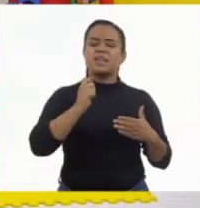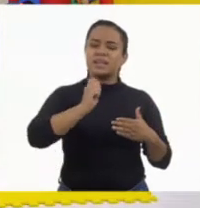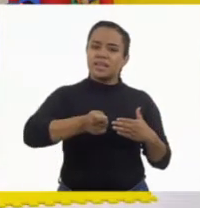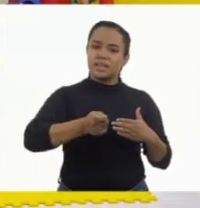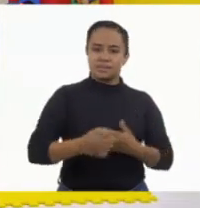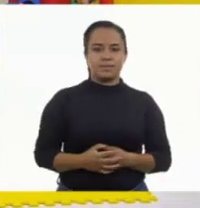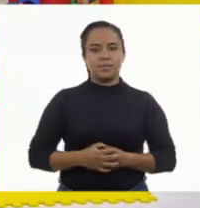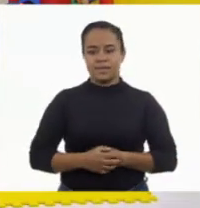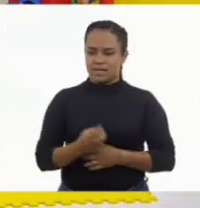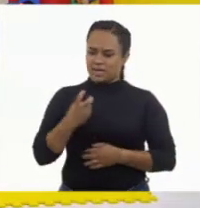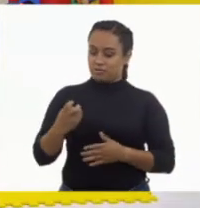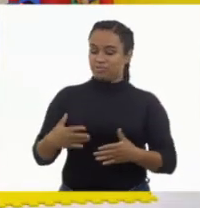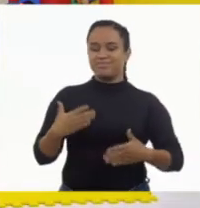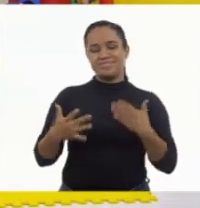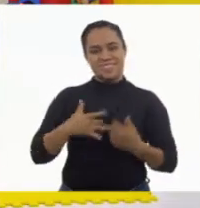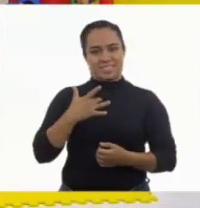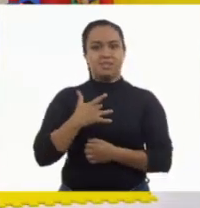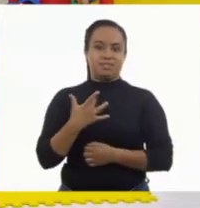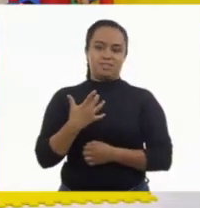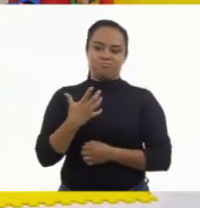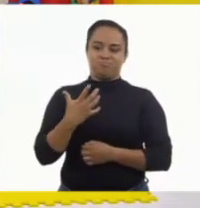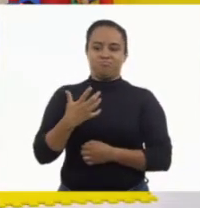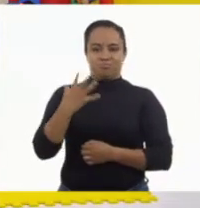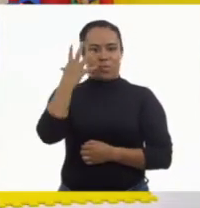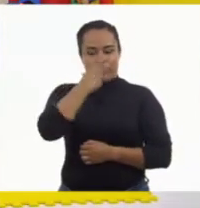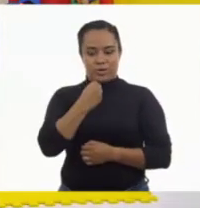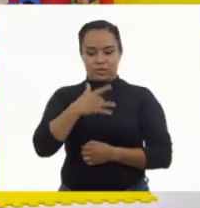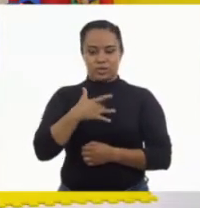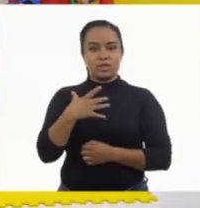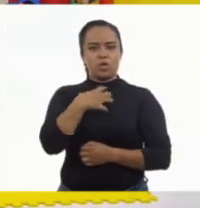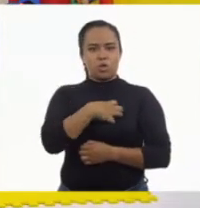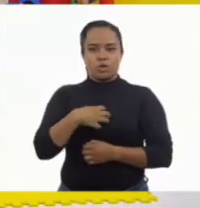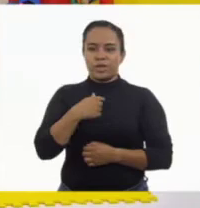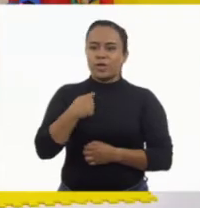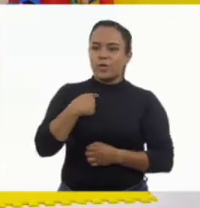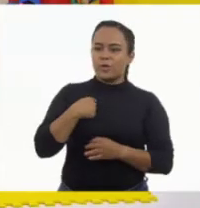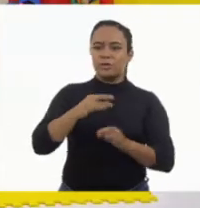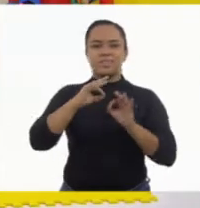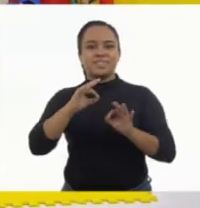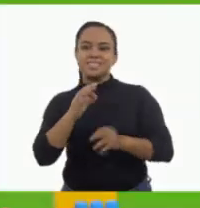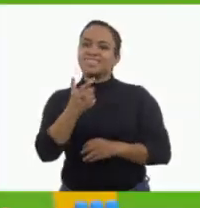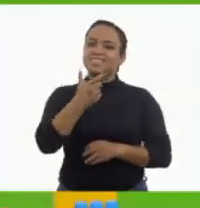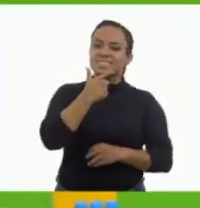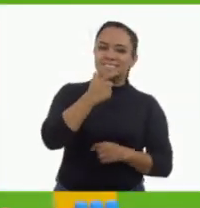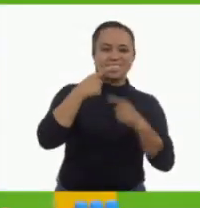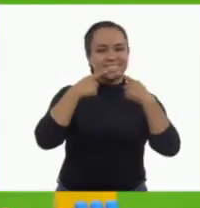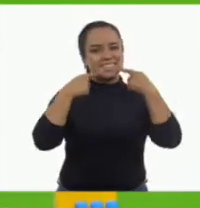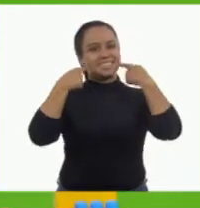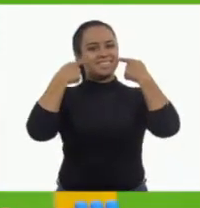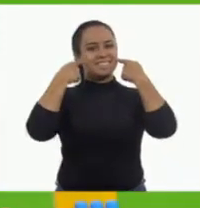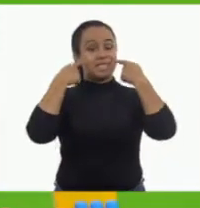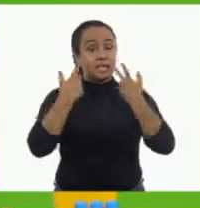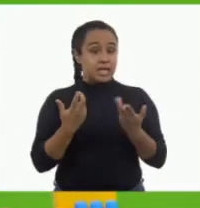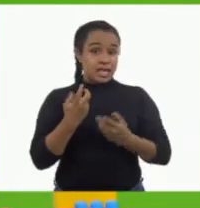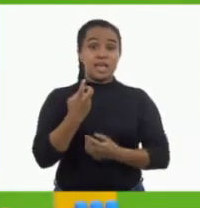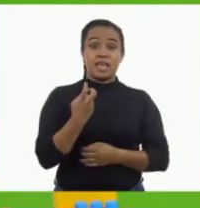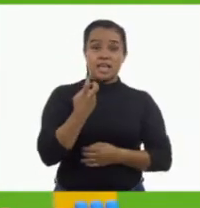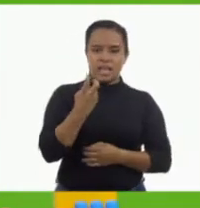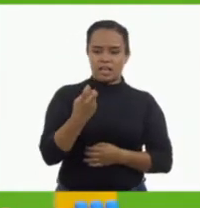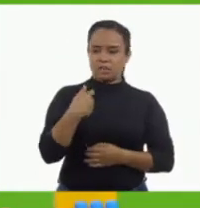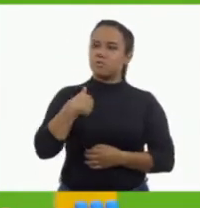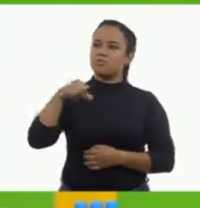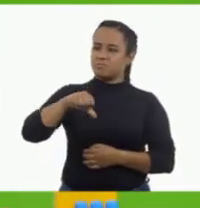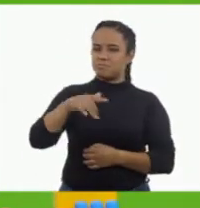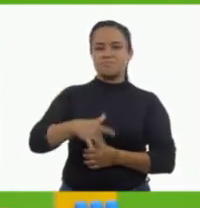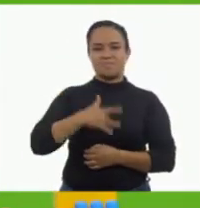una sensación agradable que nos hace estar contentos, de buen humor y con ganas de sonreír. Y así es como me